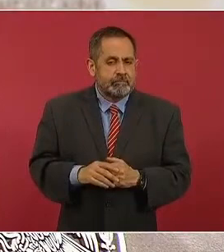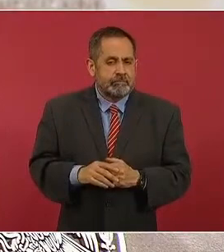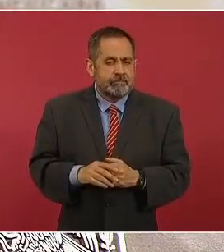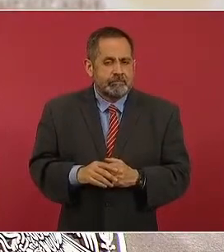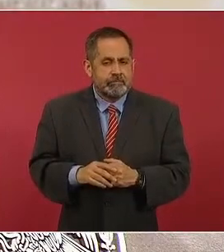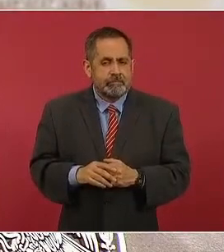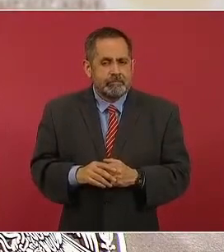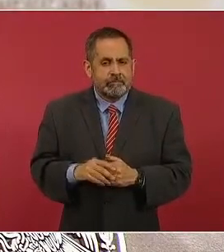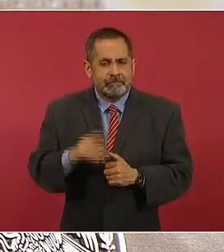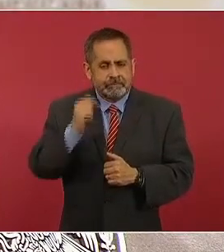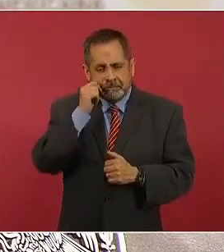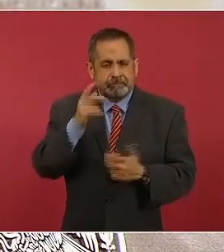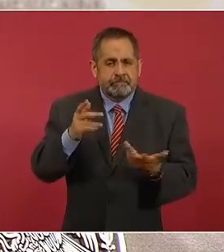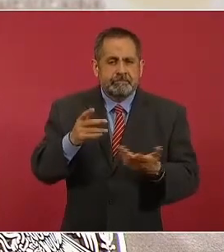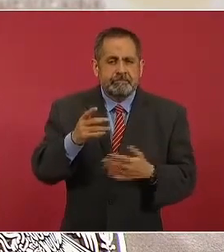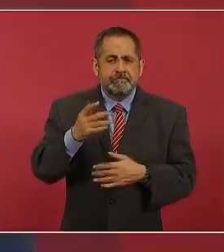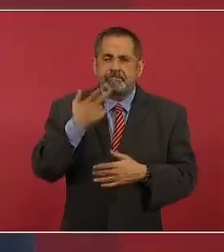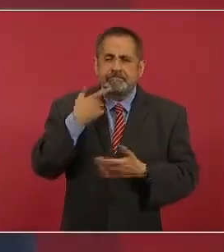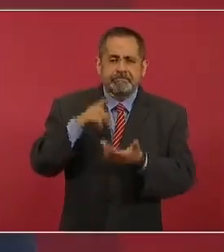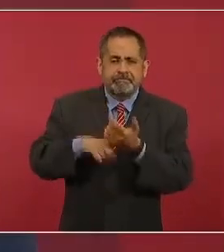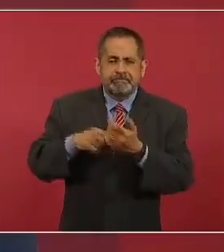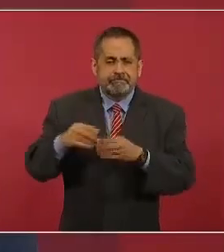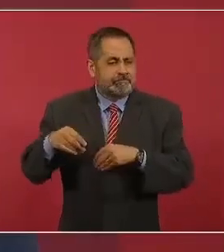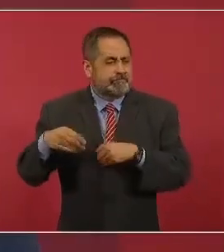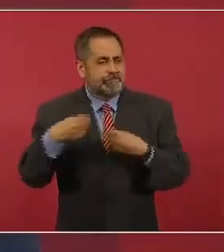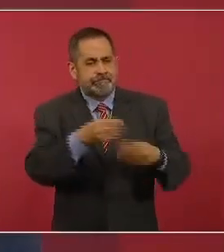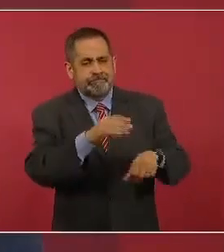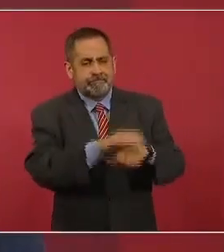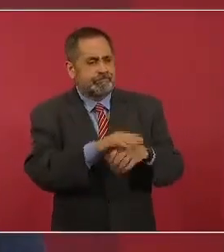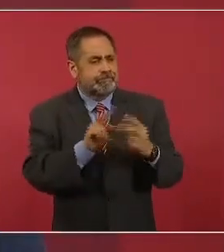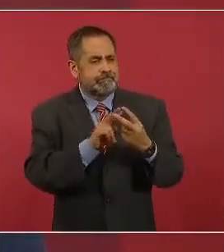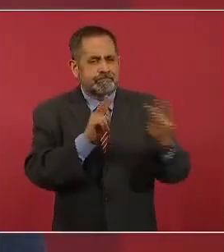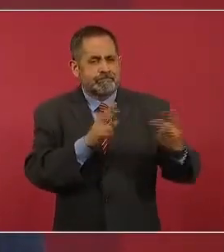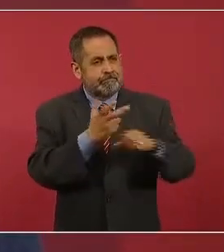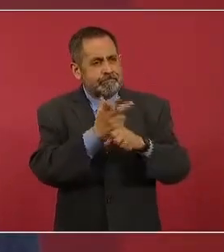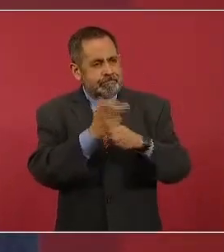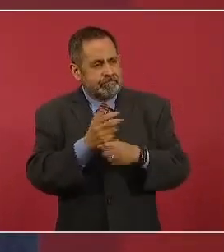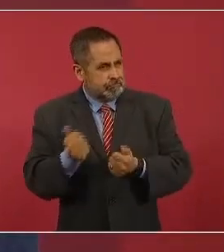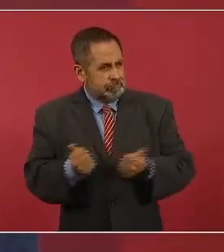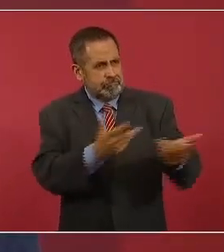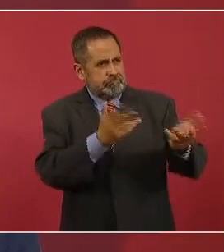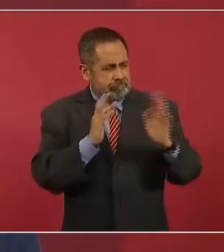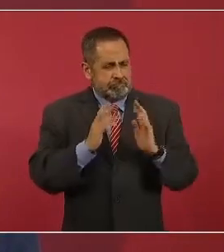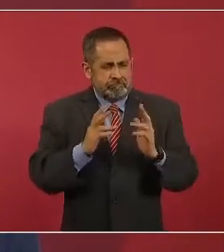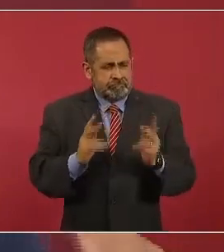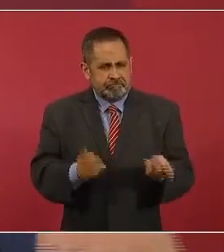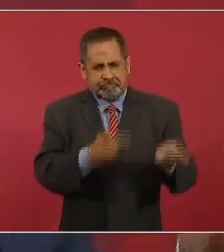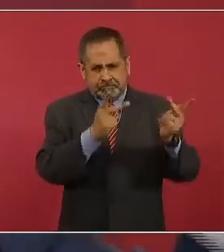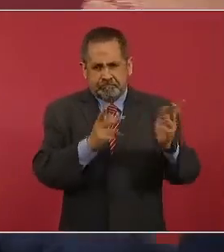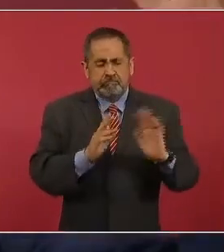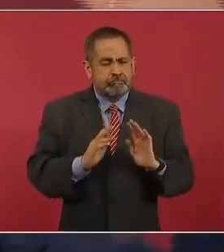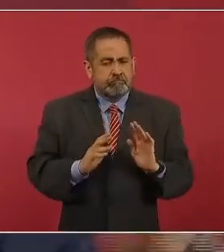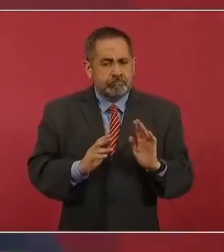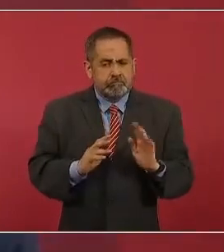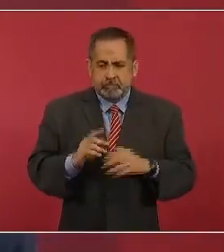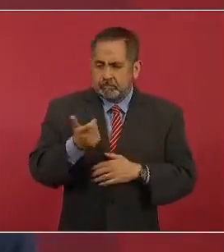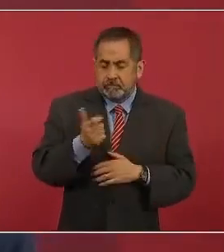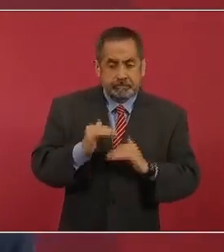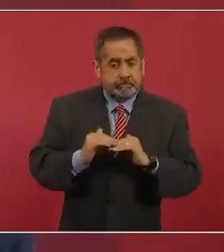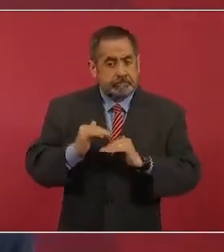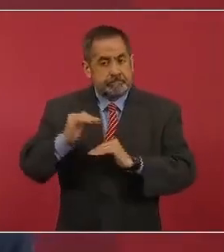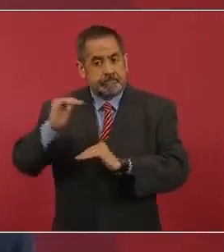vender gasolina a nuestros amigos vecinos de Estados Unidos. Nos está